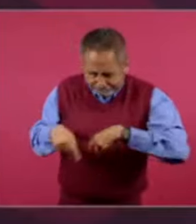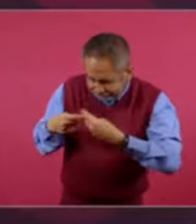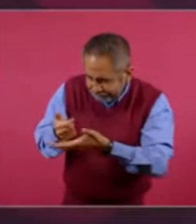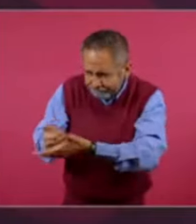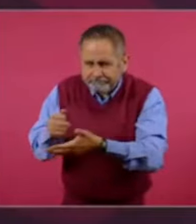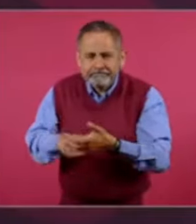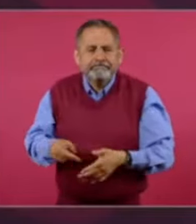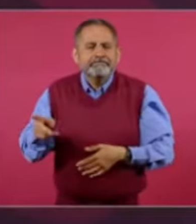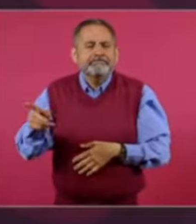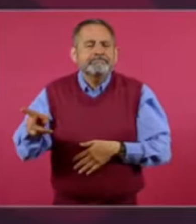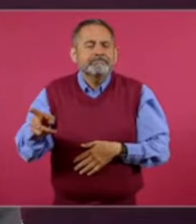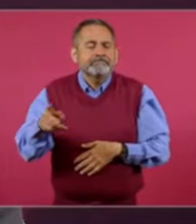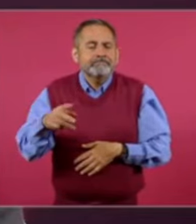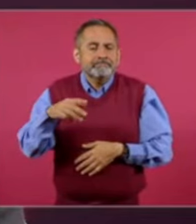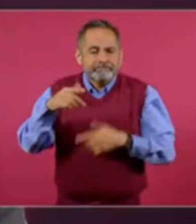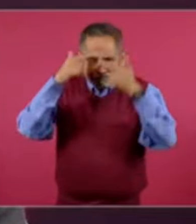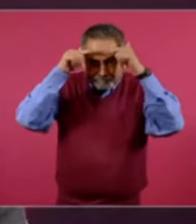marinos,